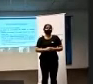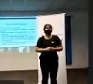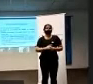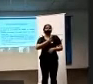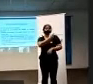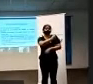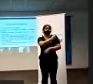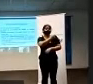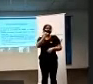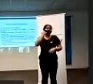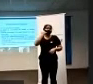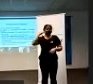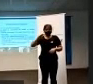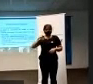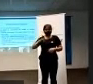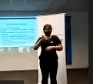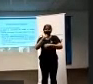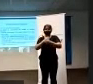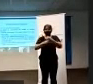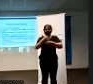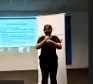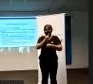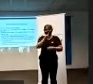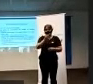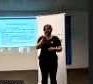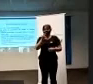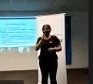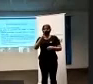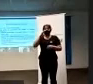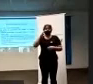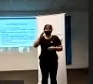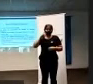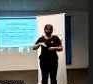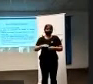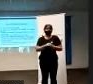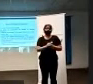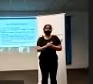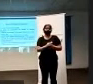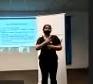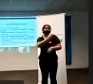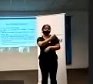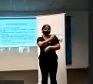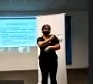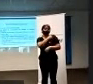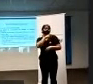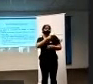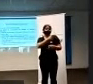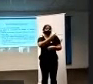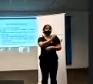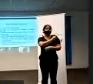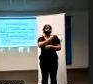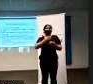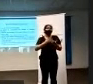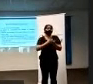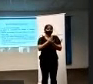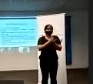años, actualmente se cuenta con los datos de un estudio clínico en fase 1-2 realizado en China en personas de 3 a 17 años que evaluó